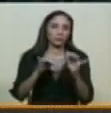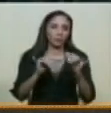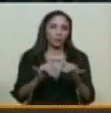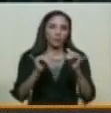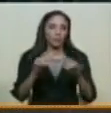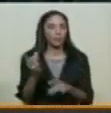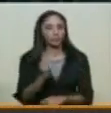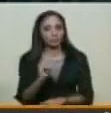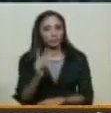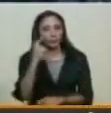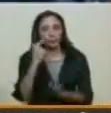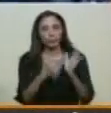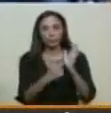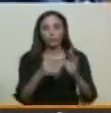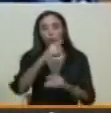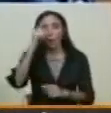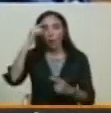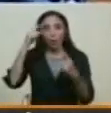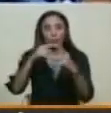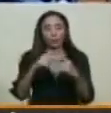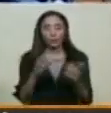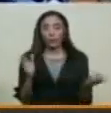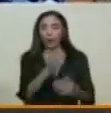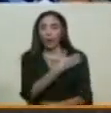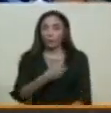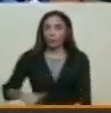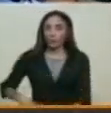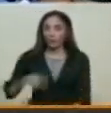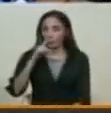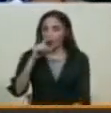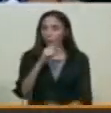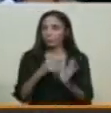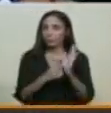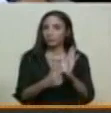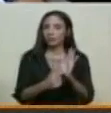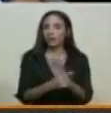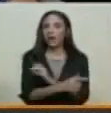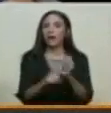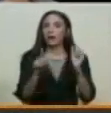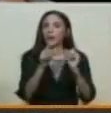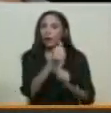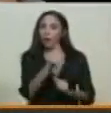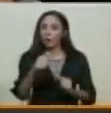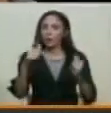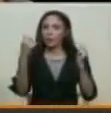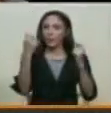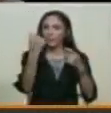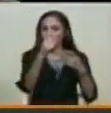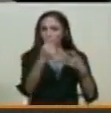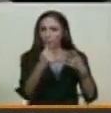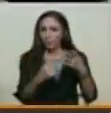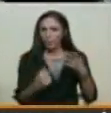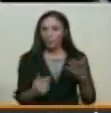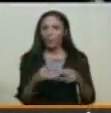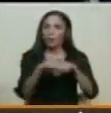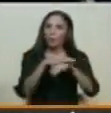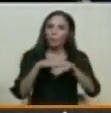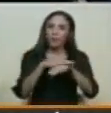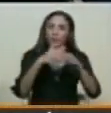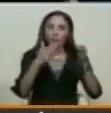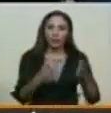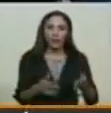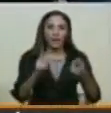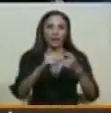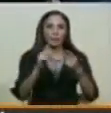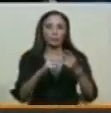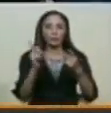nuestra revolución. Ha sido muy enfático el presidente Nicolás Maduro en el sentido de que en cada una de las acciones, de cada uno de los ministerios, de cada